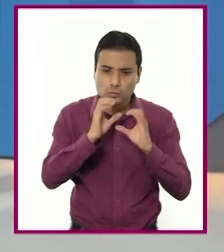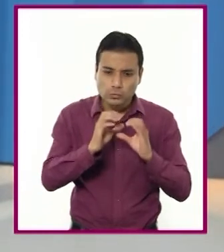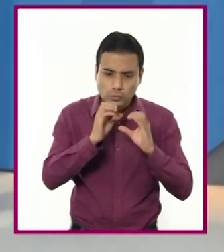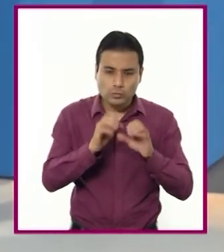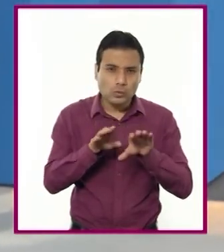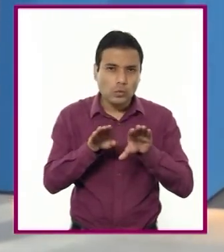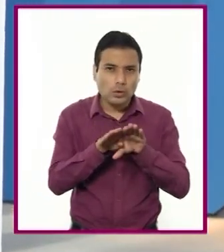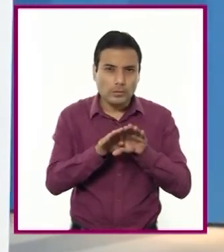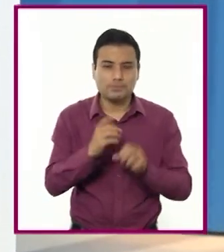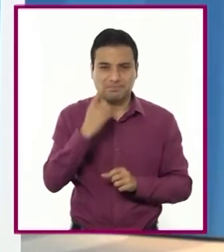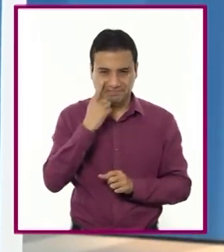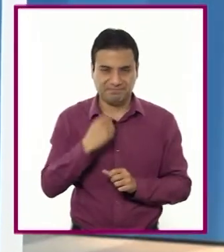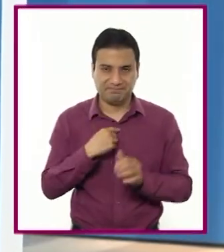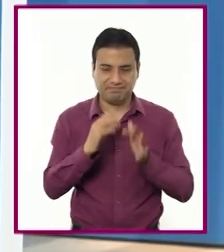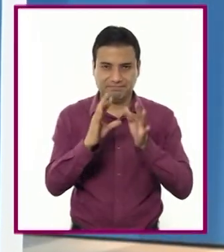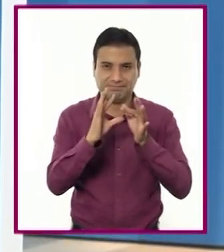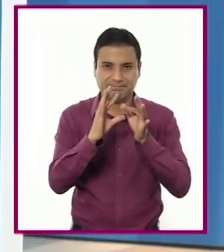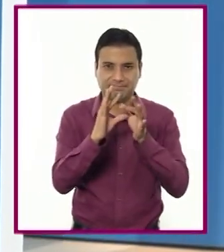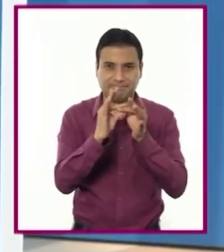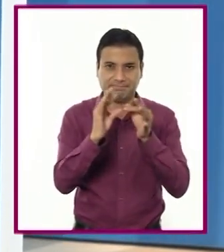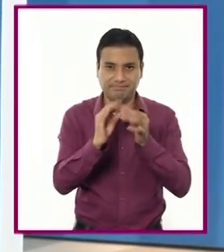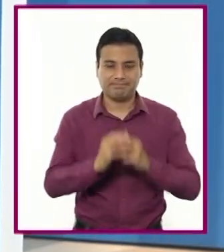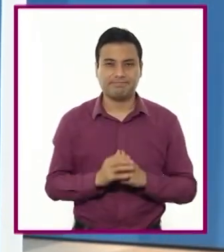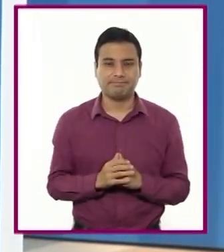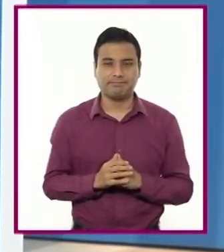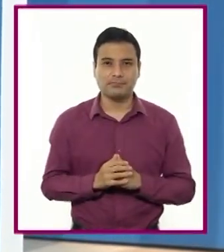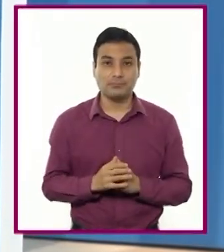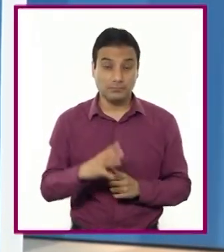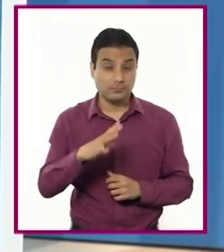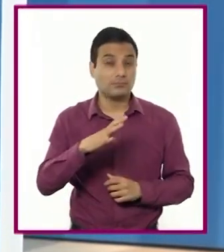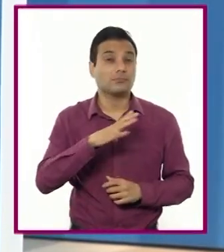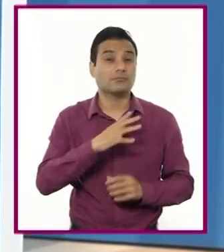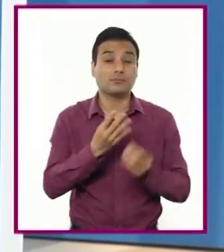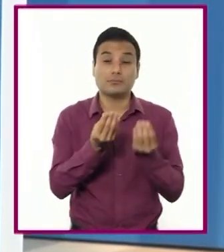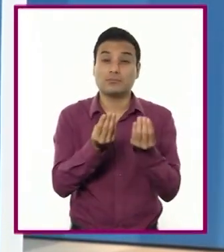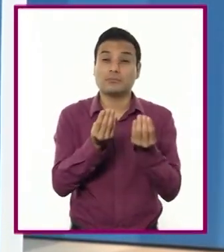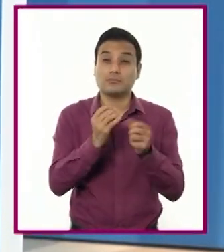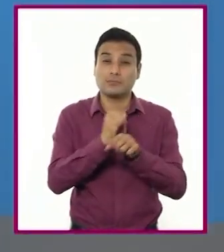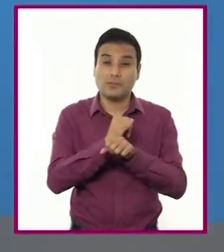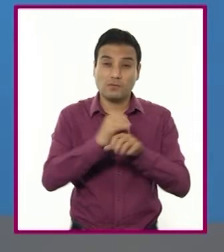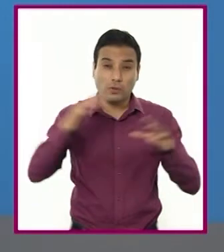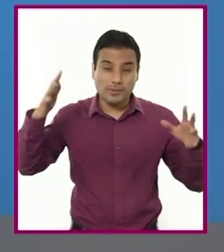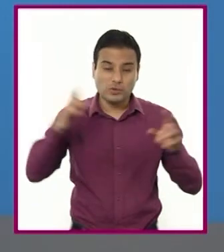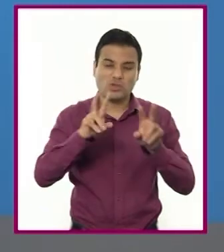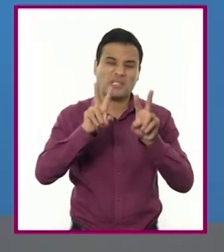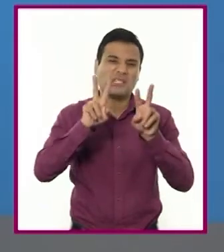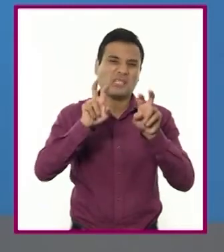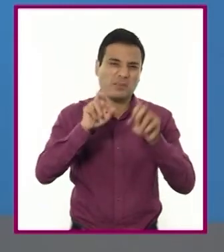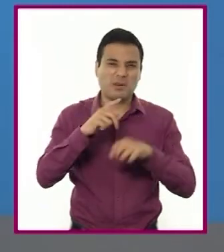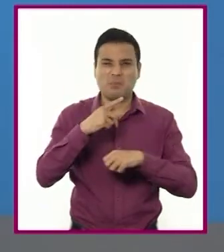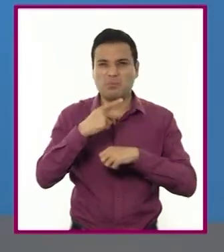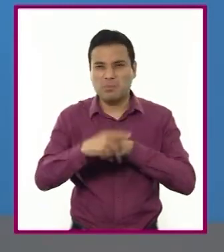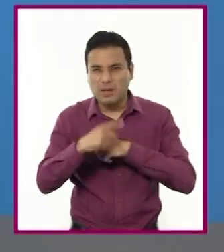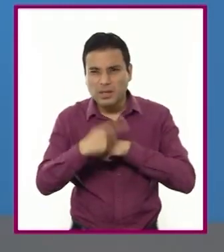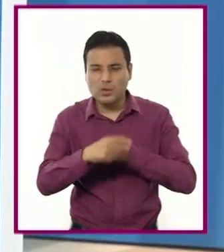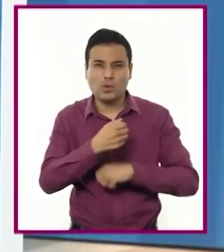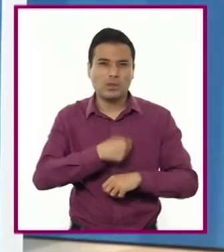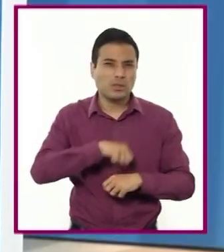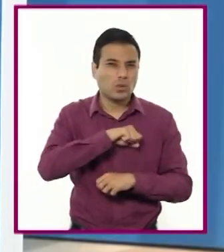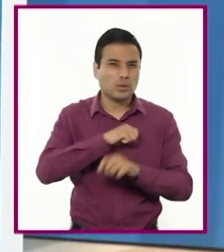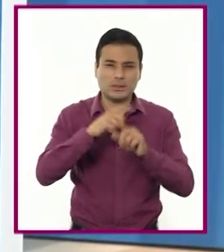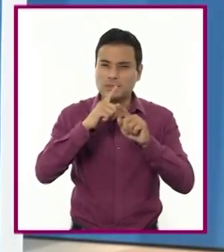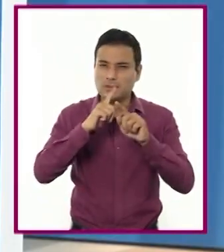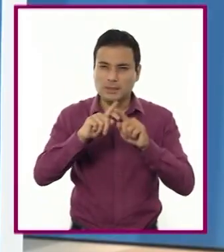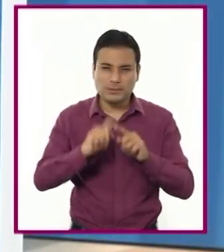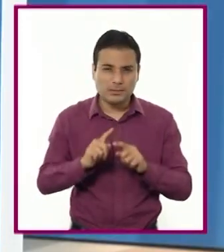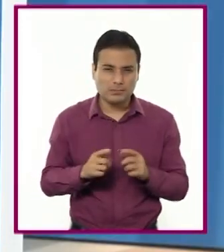que me gustaría agregar es que pese a contar con información relacionada con el daño que pueden causar ciertos hábitos y